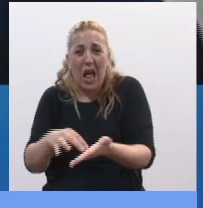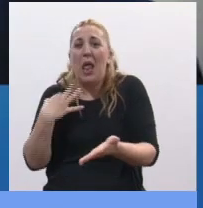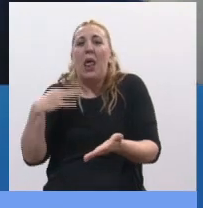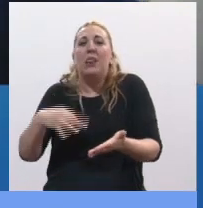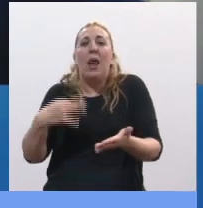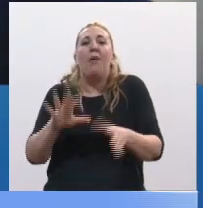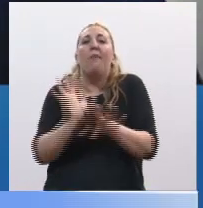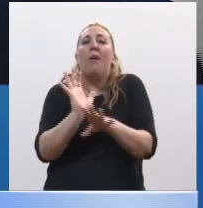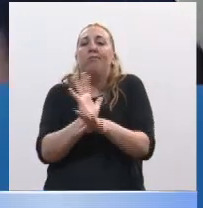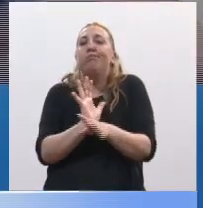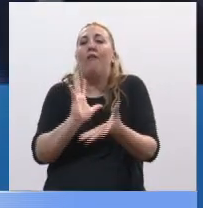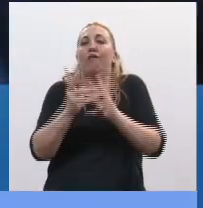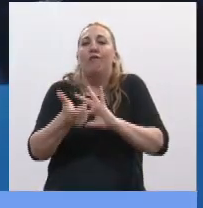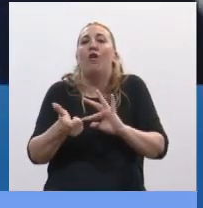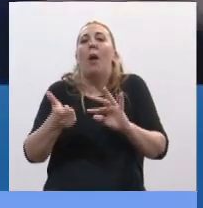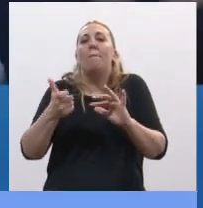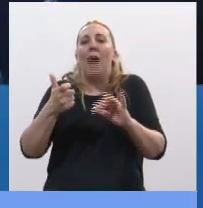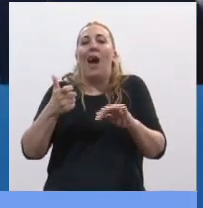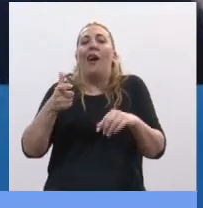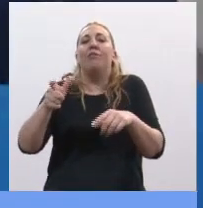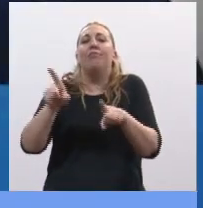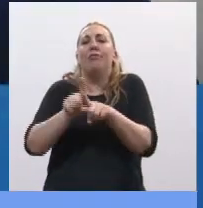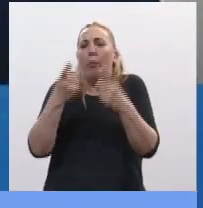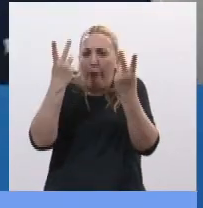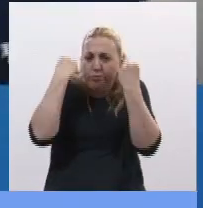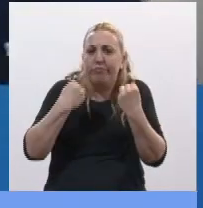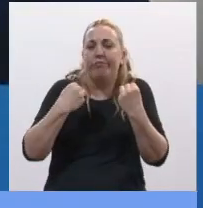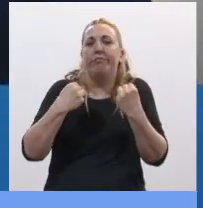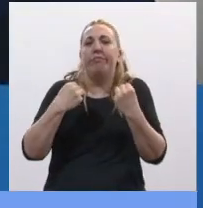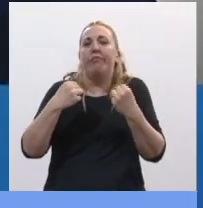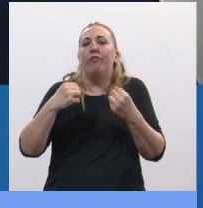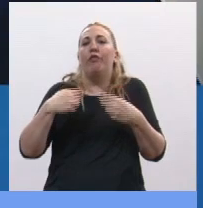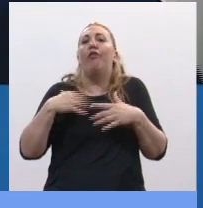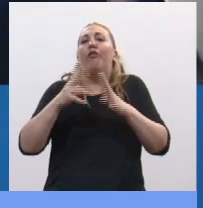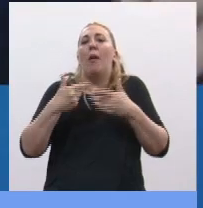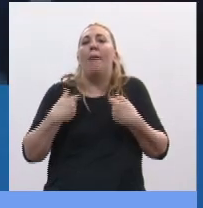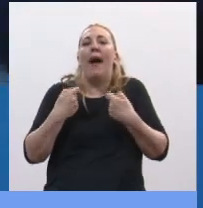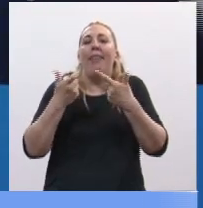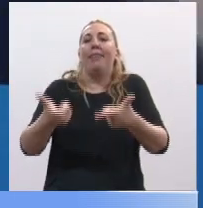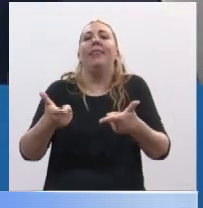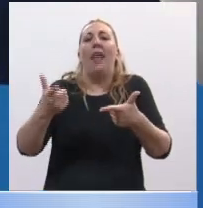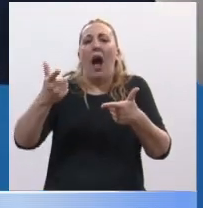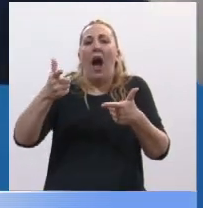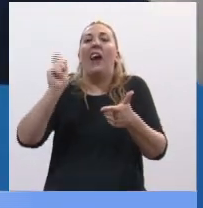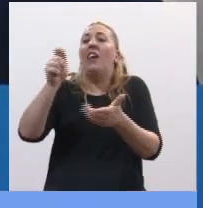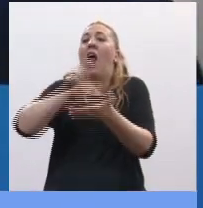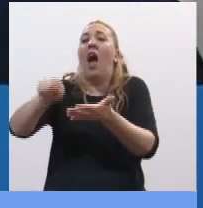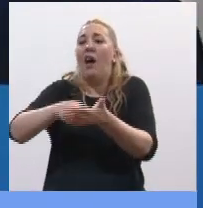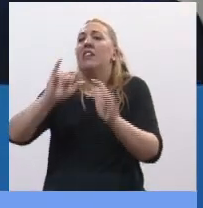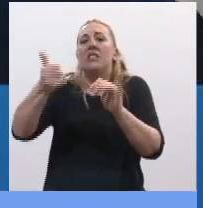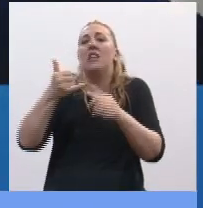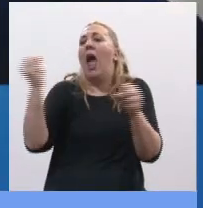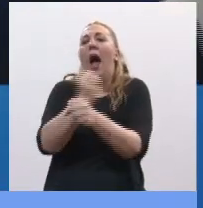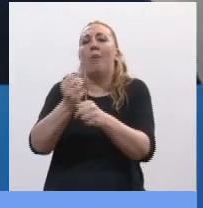¿Debemos entregarnos sin condiciones, casi en un destino manifiesto, en una especie de entregarse a la iluminación del autor